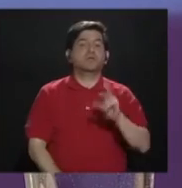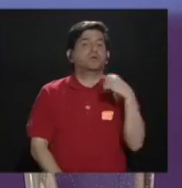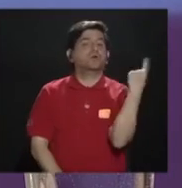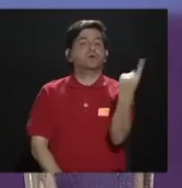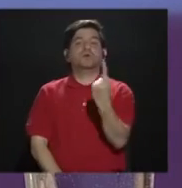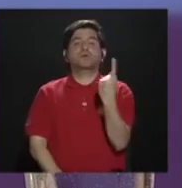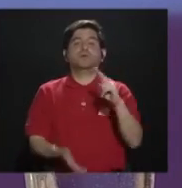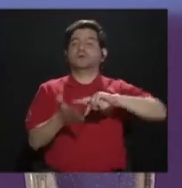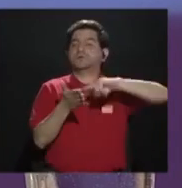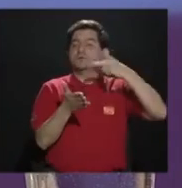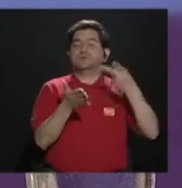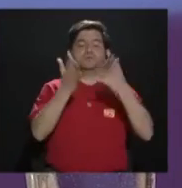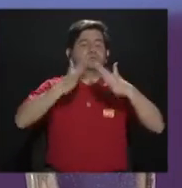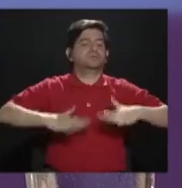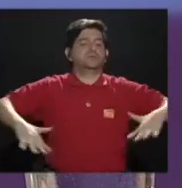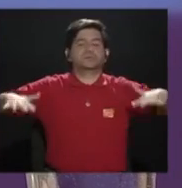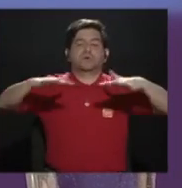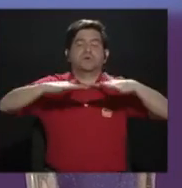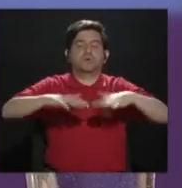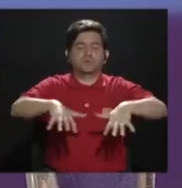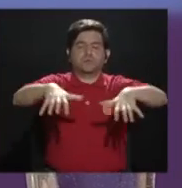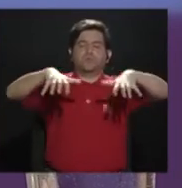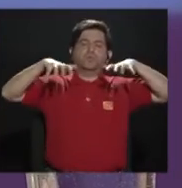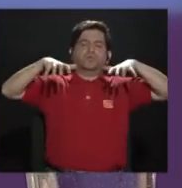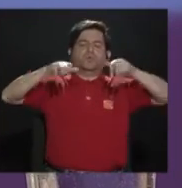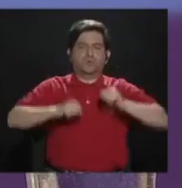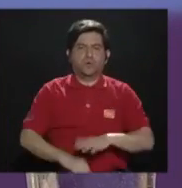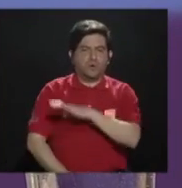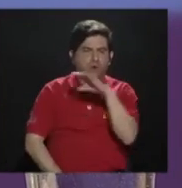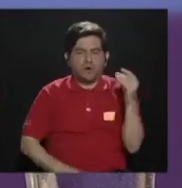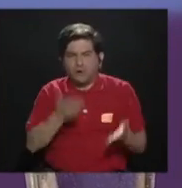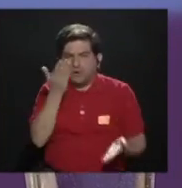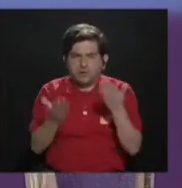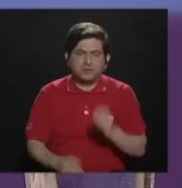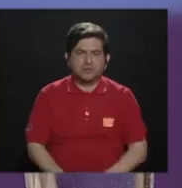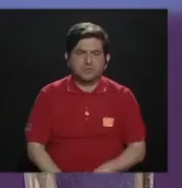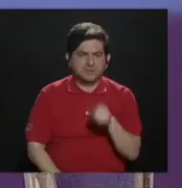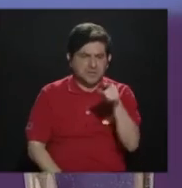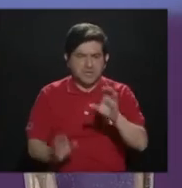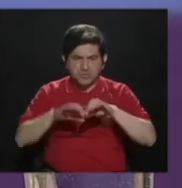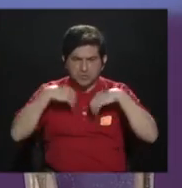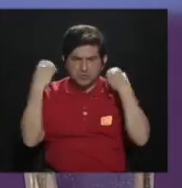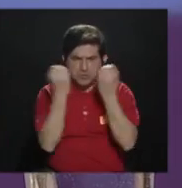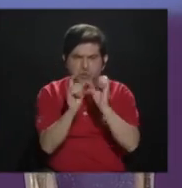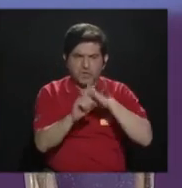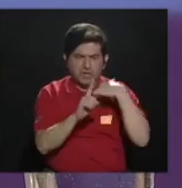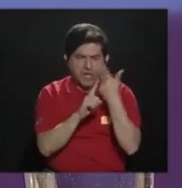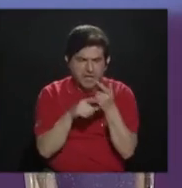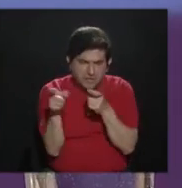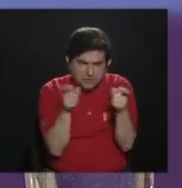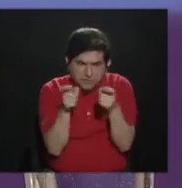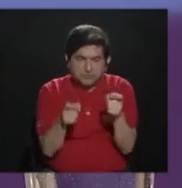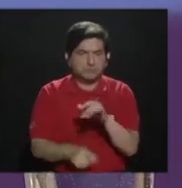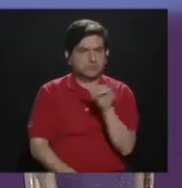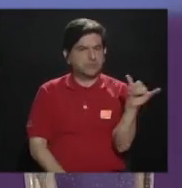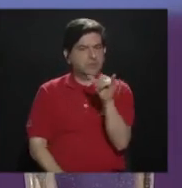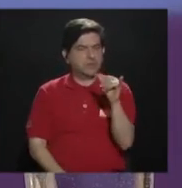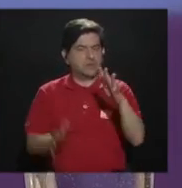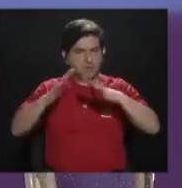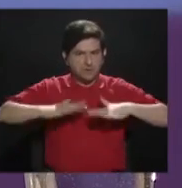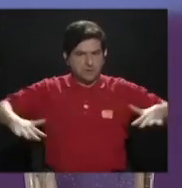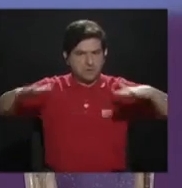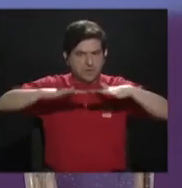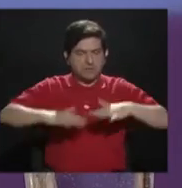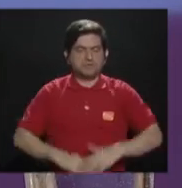solo en los espacios masivos o en los espacios que conducen las organizaciones sociales, sino también en los espacios